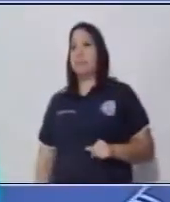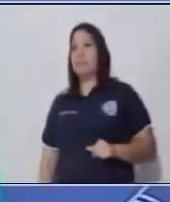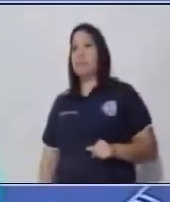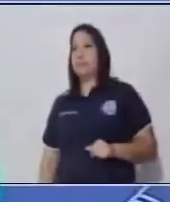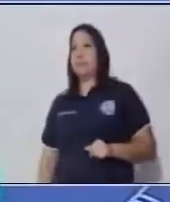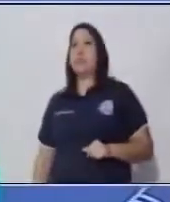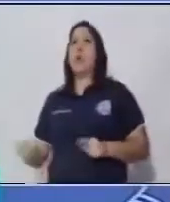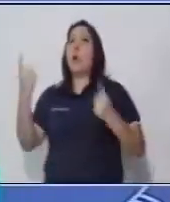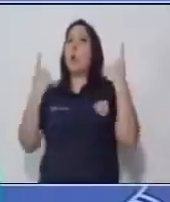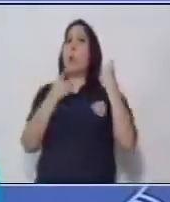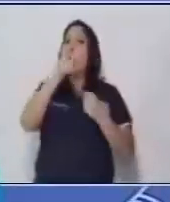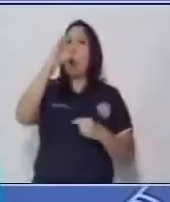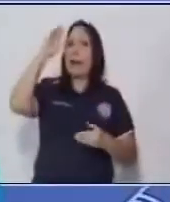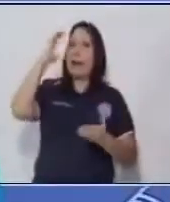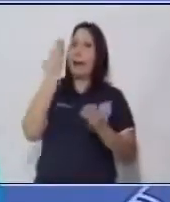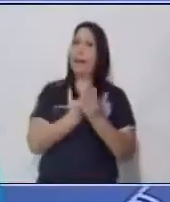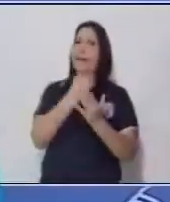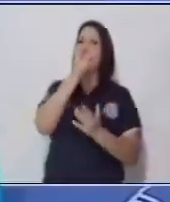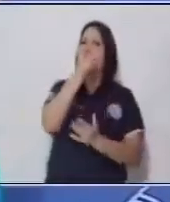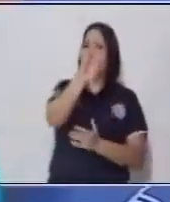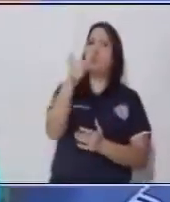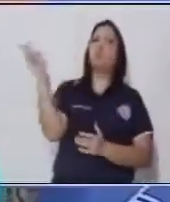¿Cuál puede ser?